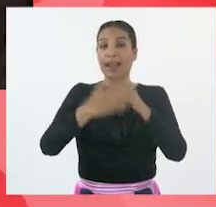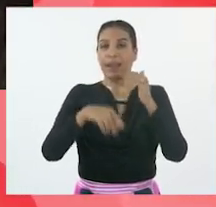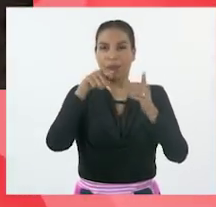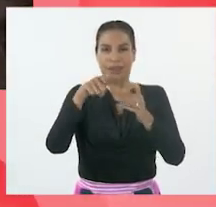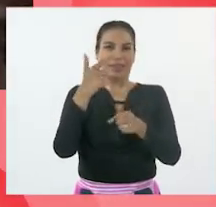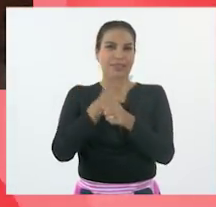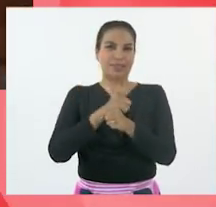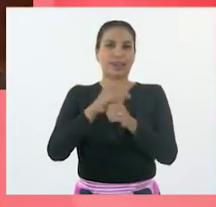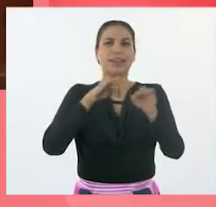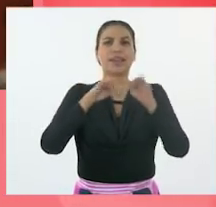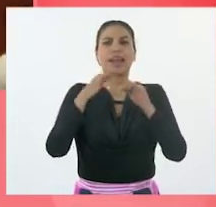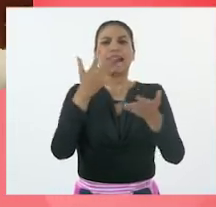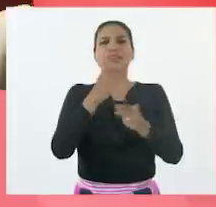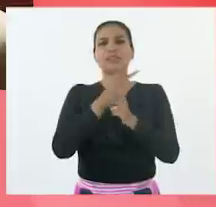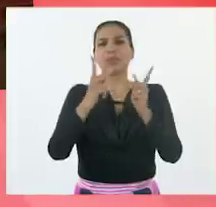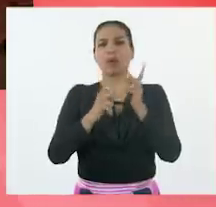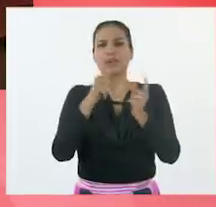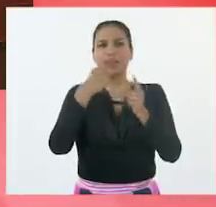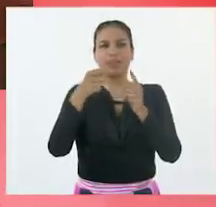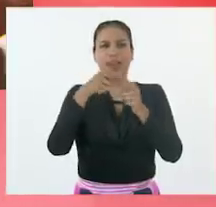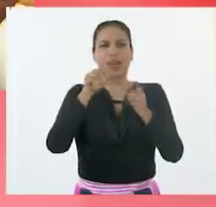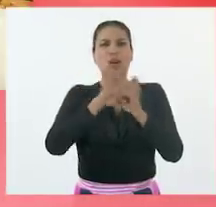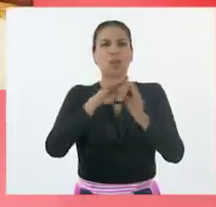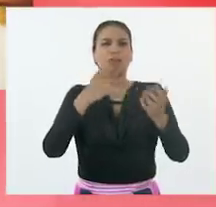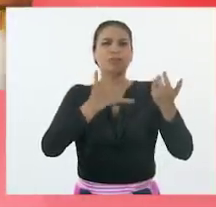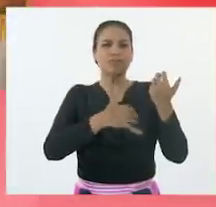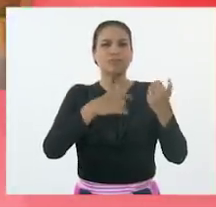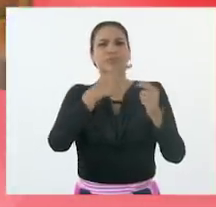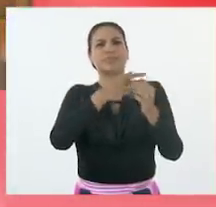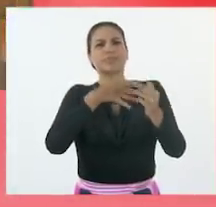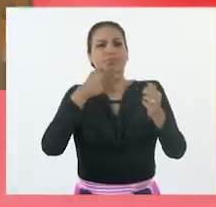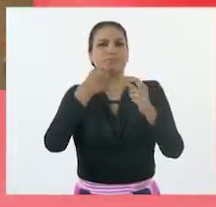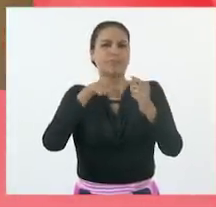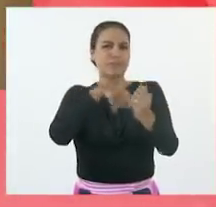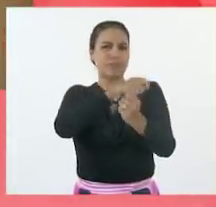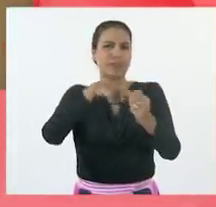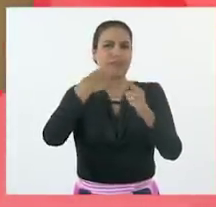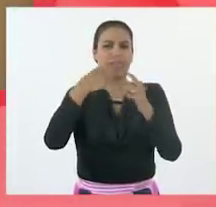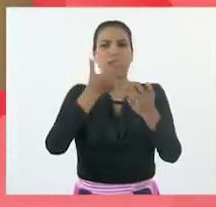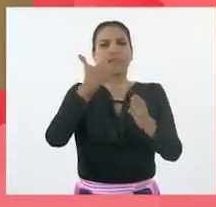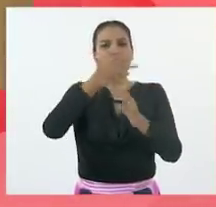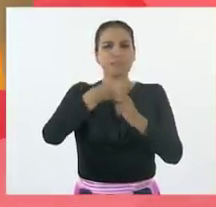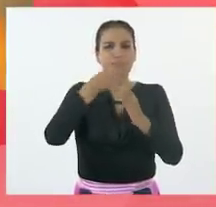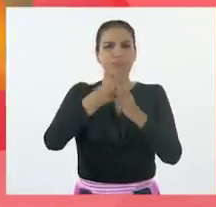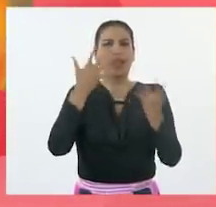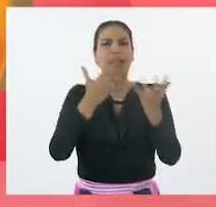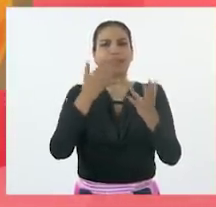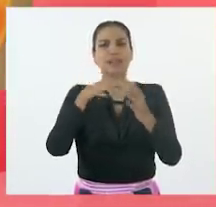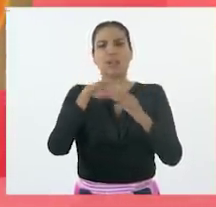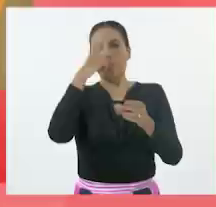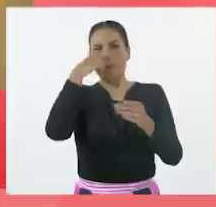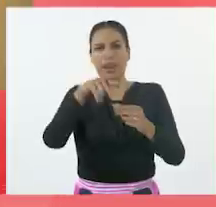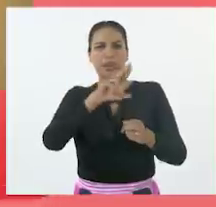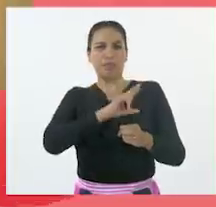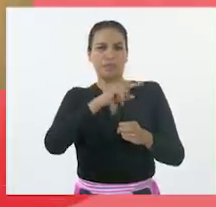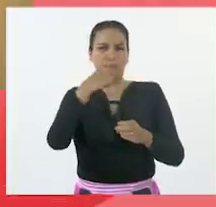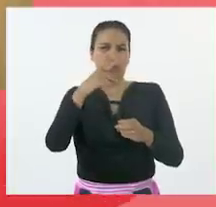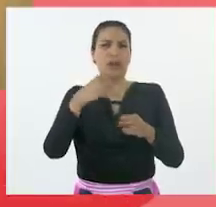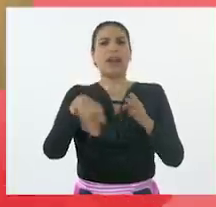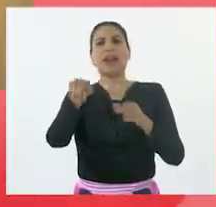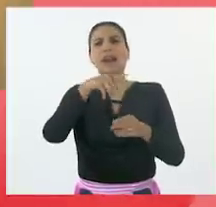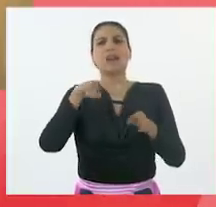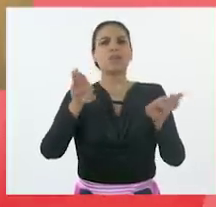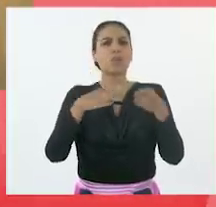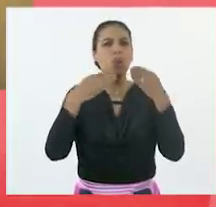licenciatura trabajan produciendo estos instrumentos a nivel de manufactura, reparándolos y restaurándolos a nivel particular a